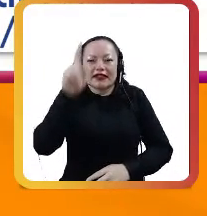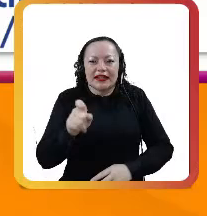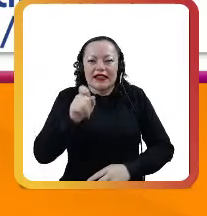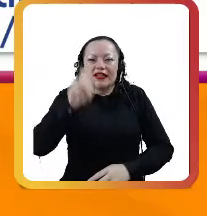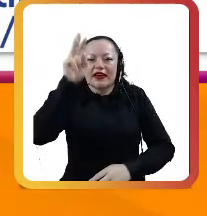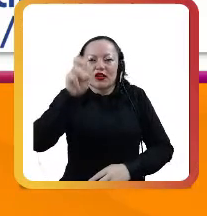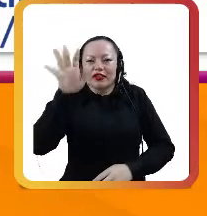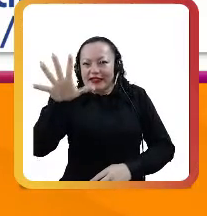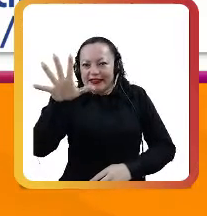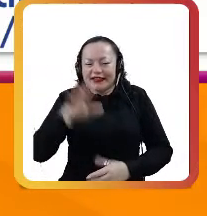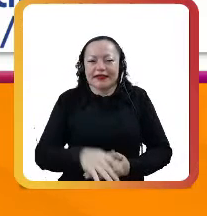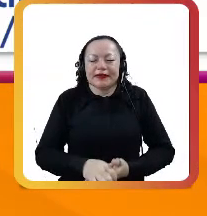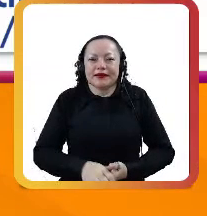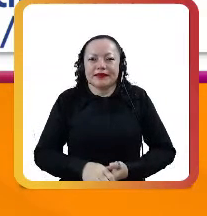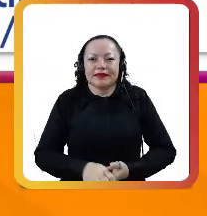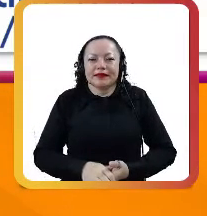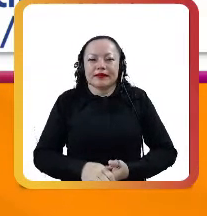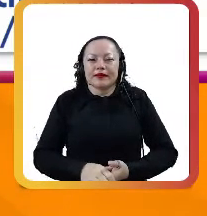66-85,